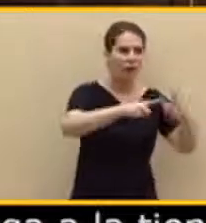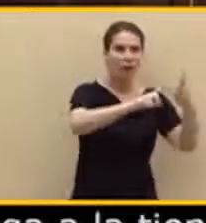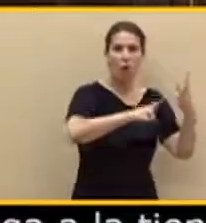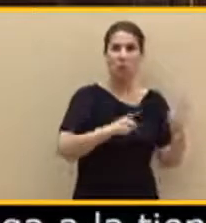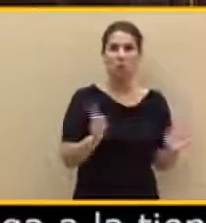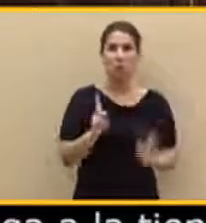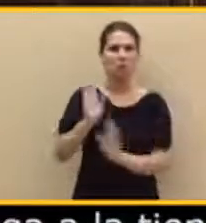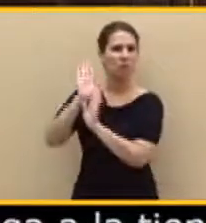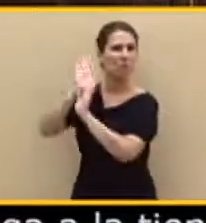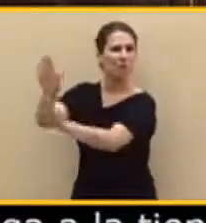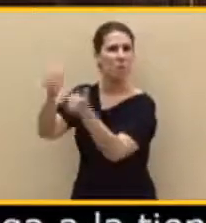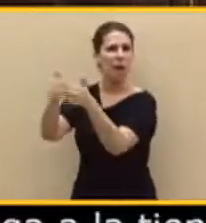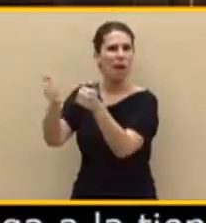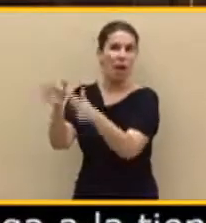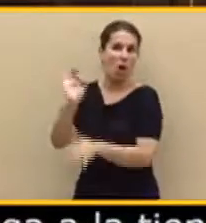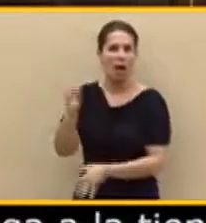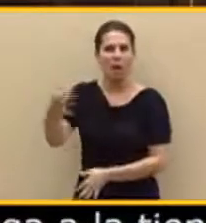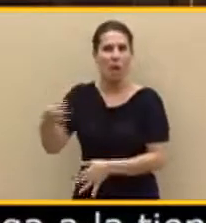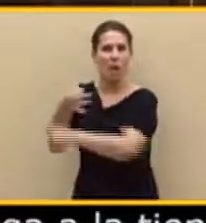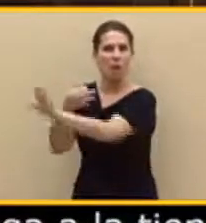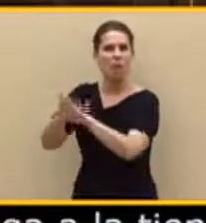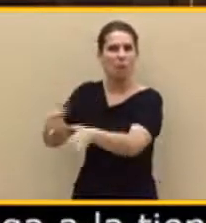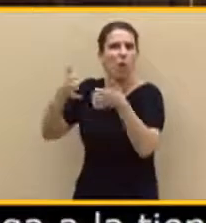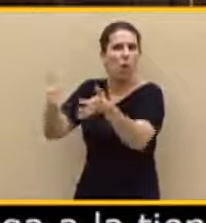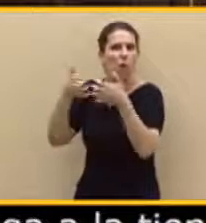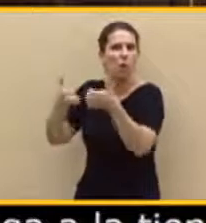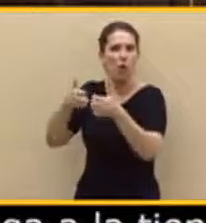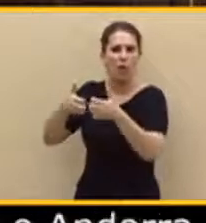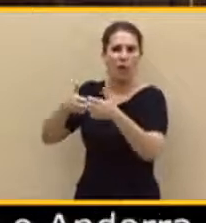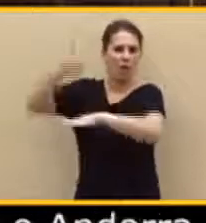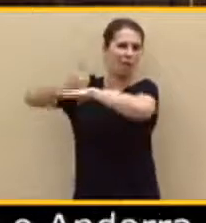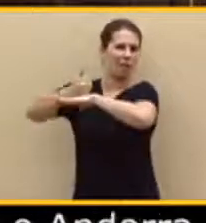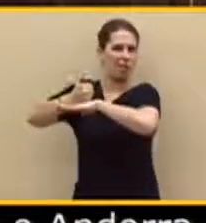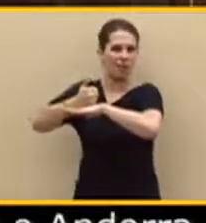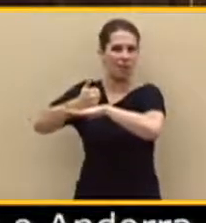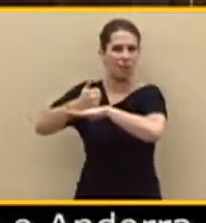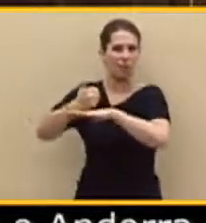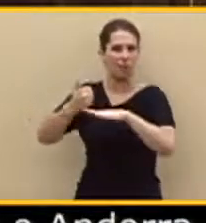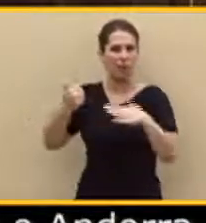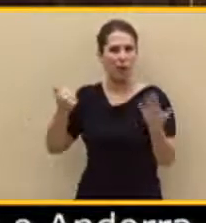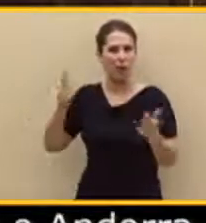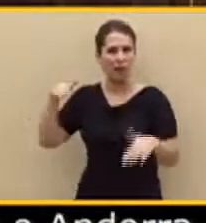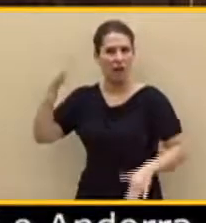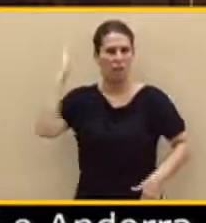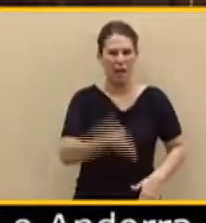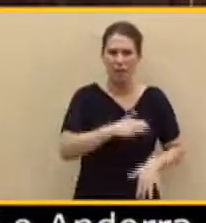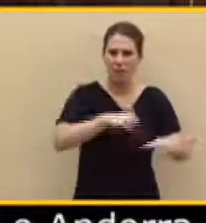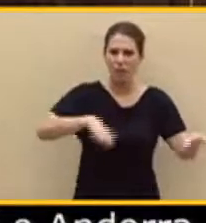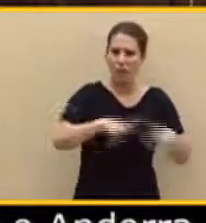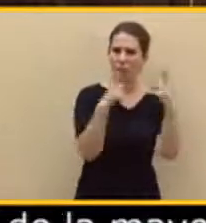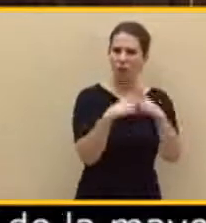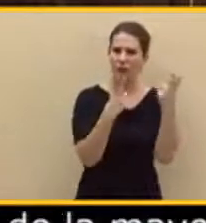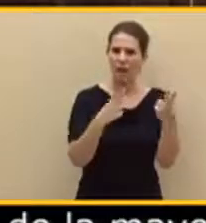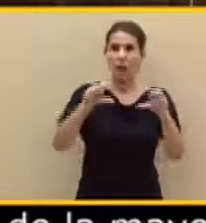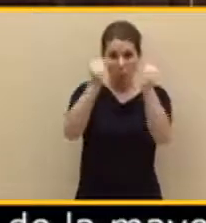en Andorra para beneficio de las élites extractivas, pero para perjuicio de la mayoría social. Ese modelo económico que ustedes